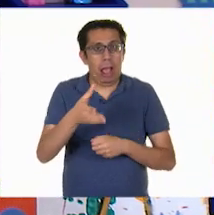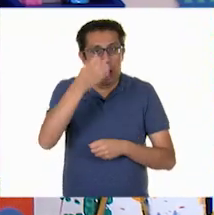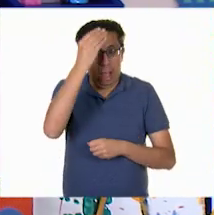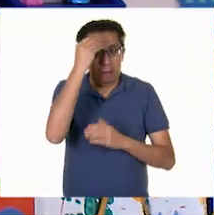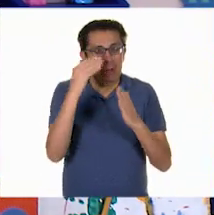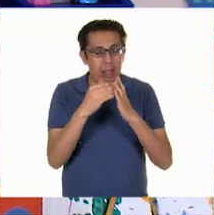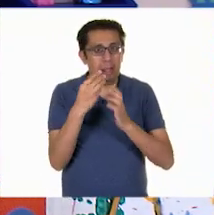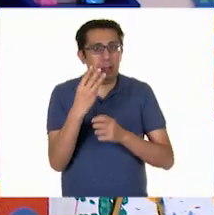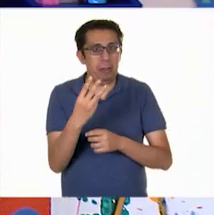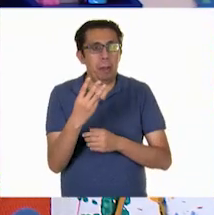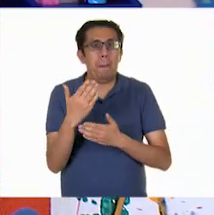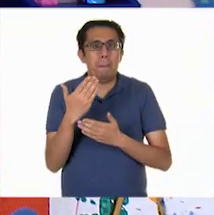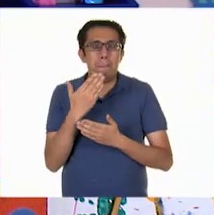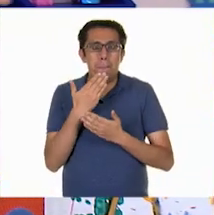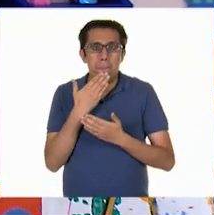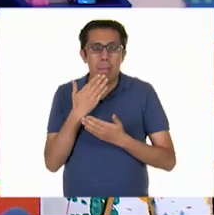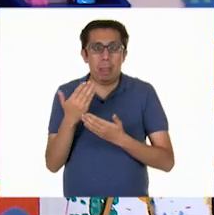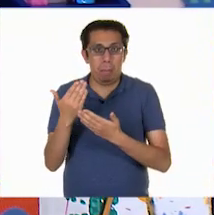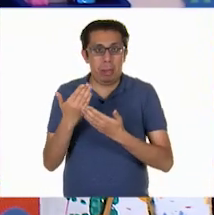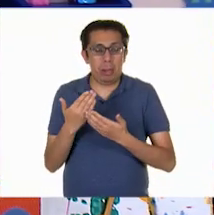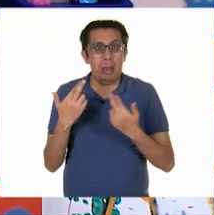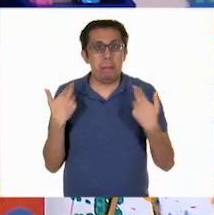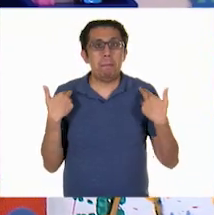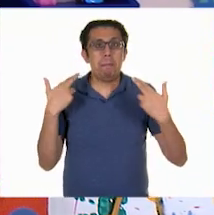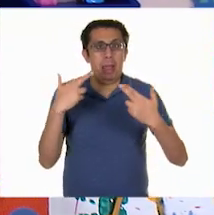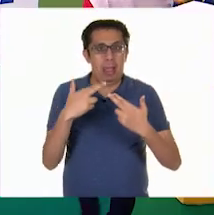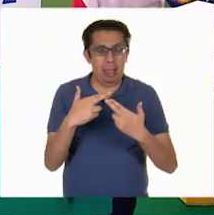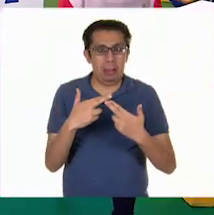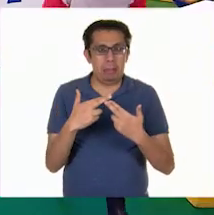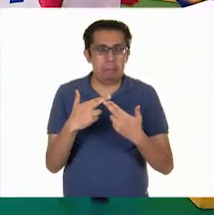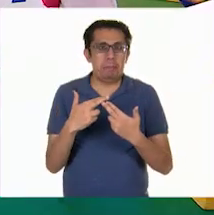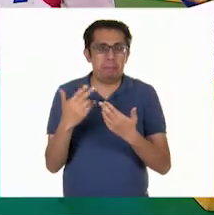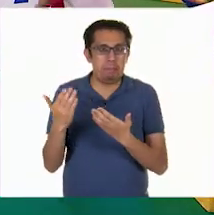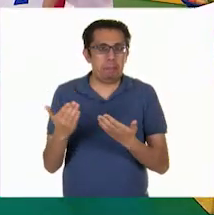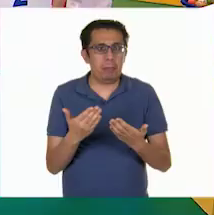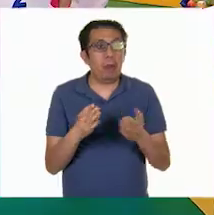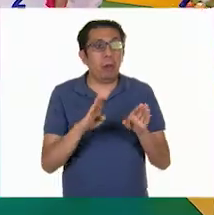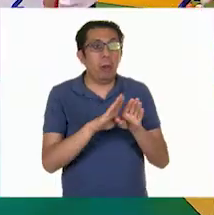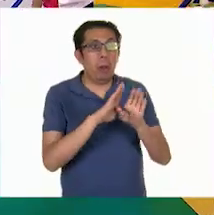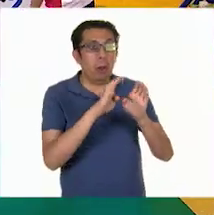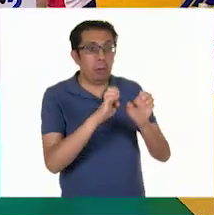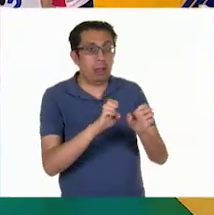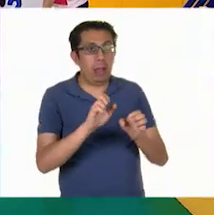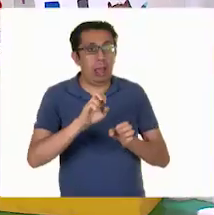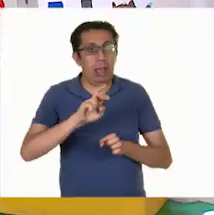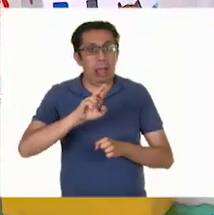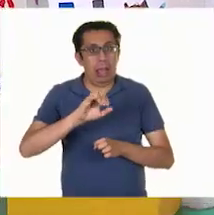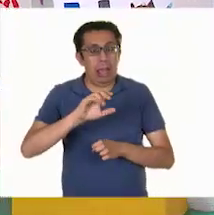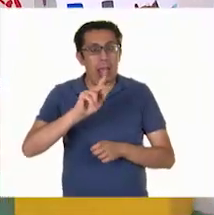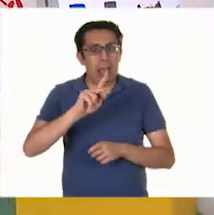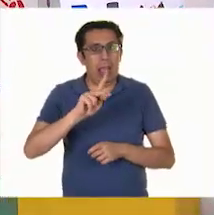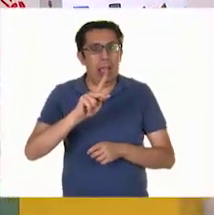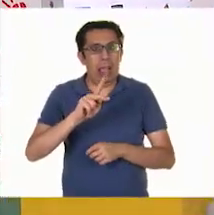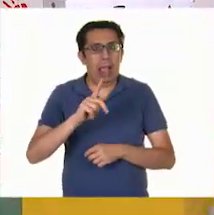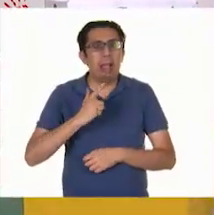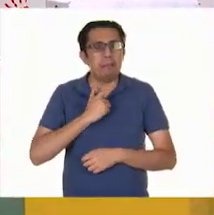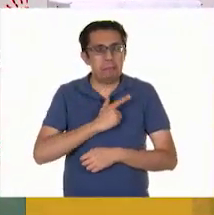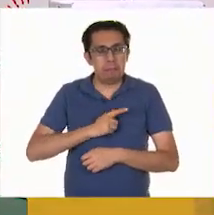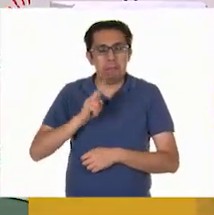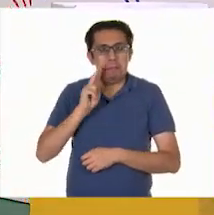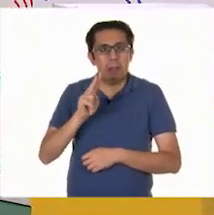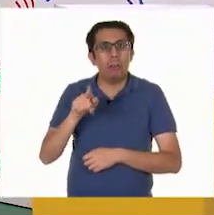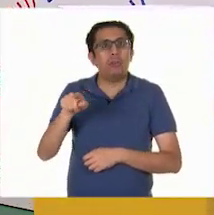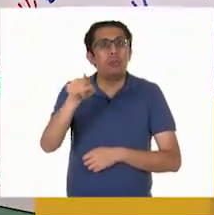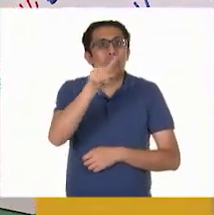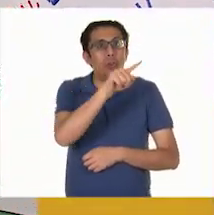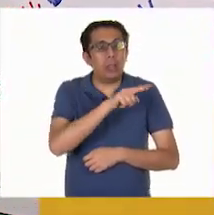bienvenida a la maestra que ya está aquí con nosotros. Maestra, pase, por favor. ¿Cómo estás, Eric? Muy contento de verte otra vez. Qué bueno. ¿Cómo están, niñas, niños